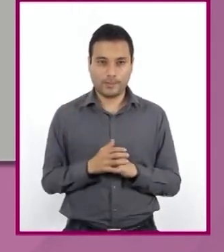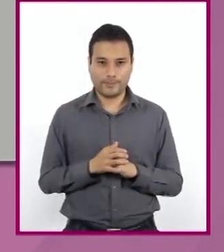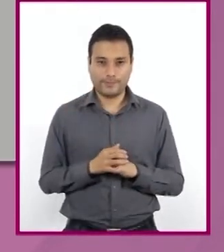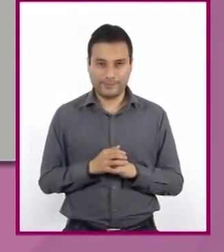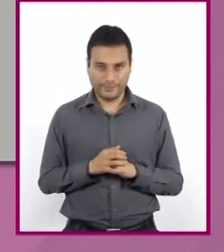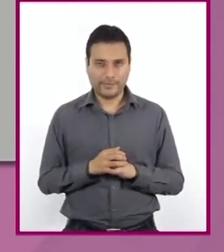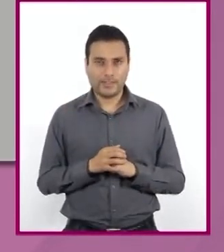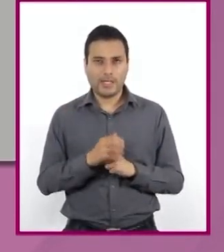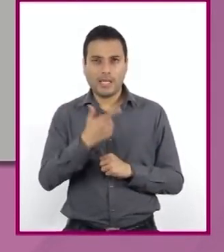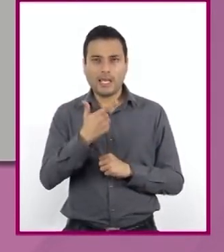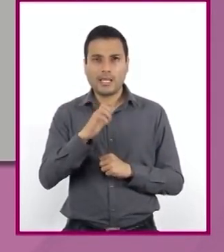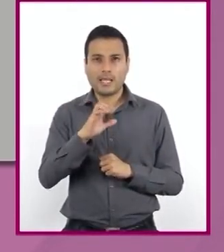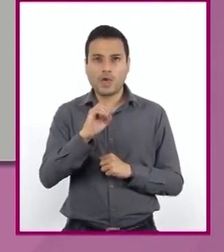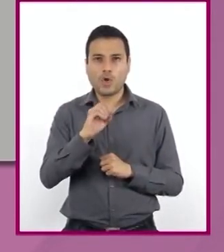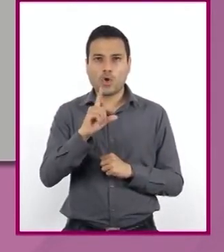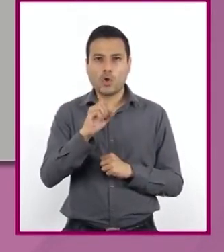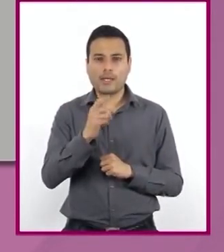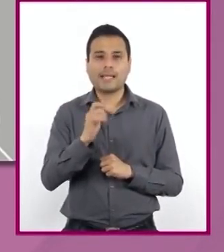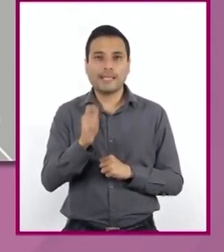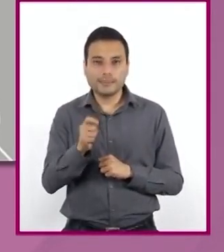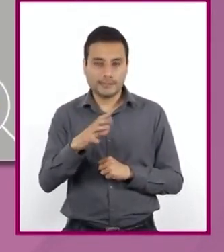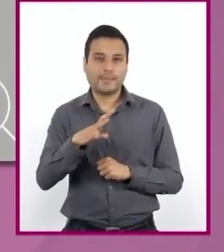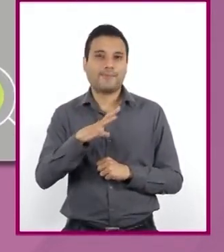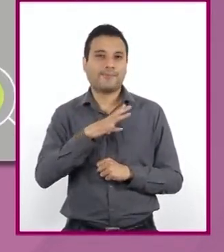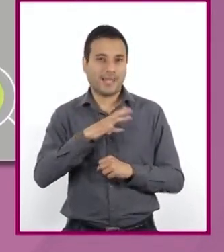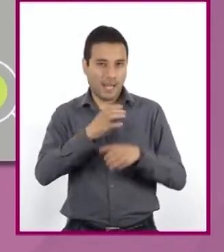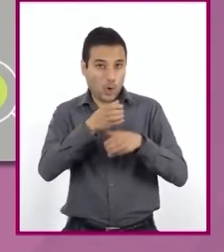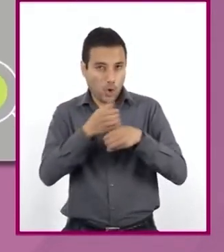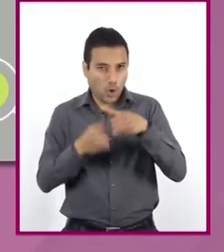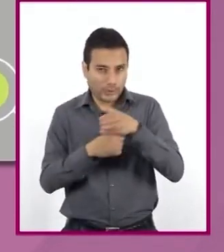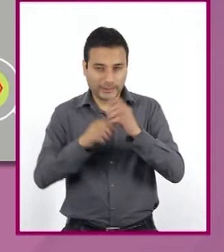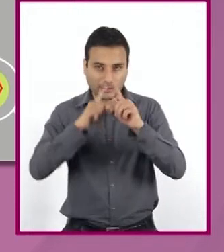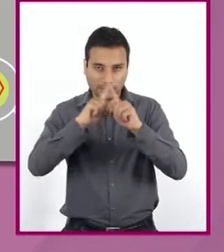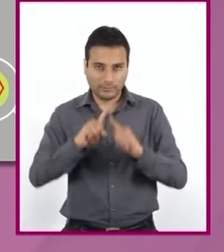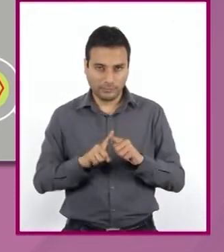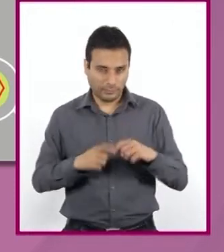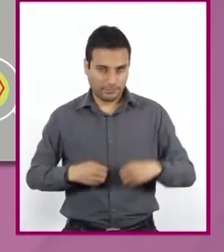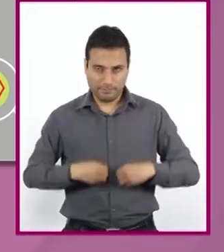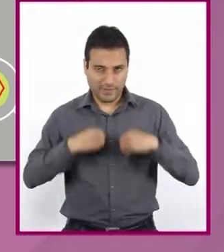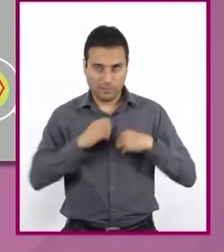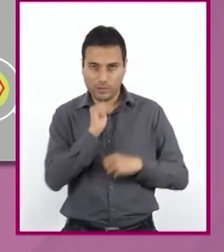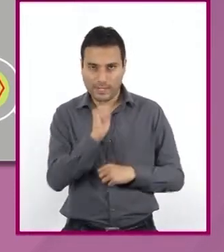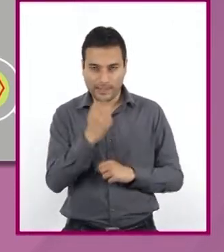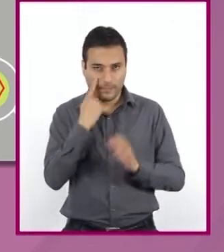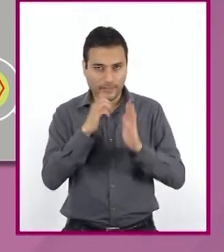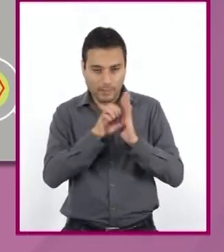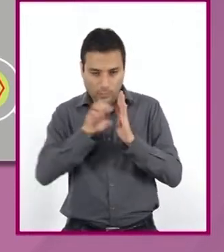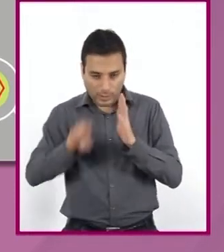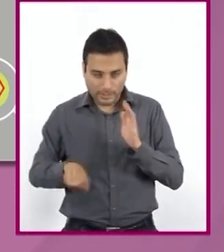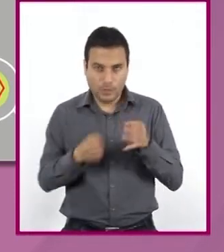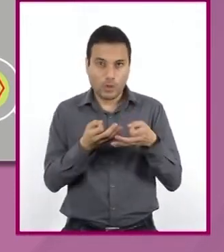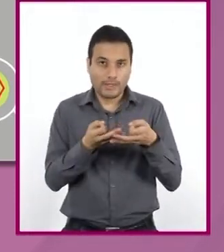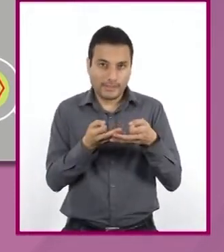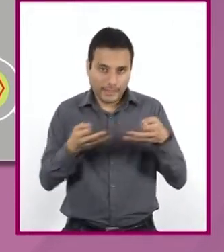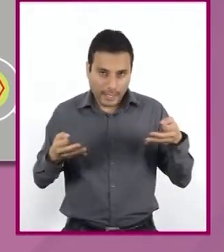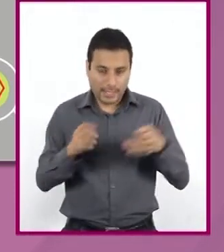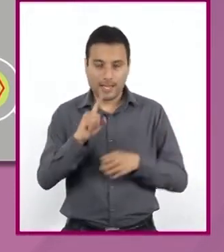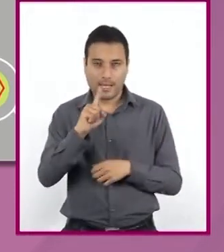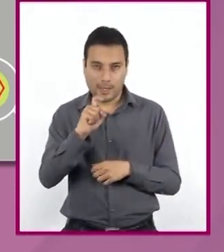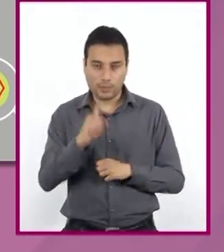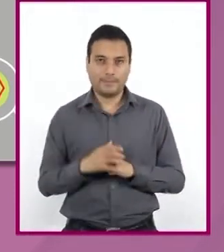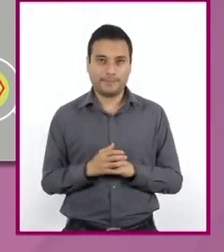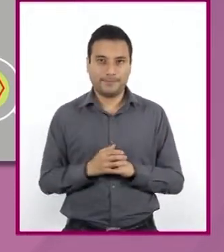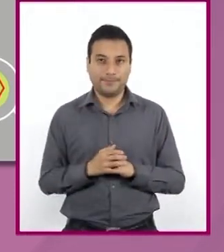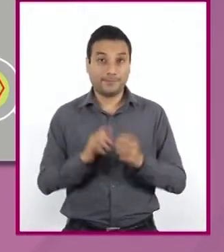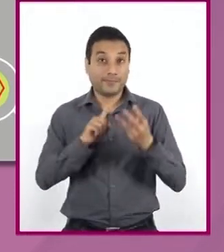incluyen factores abióticos, que son los factores no vivos, como el suelo y el agua. Y